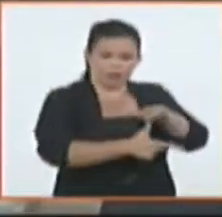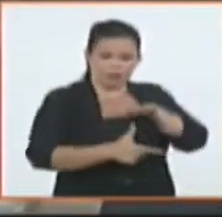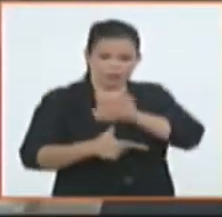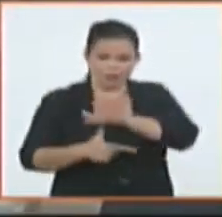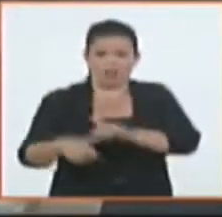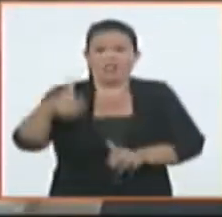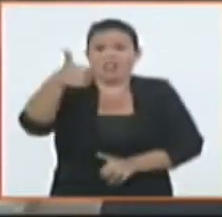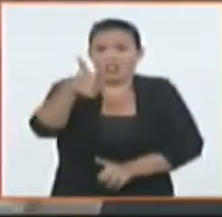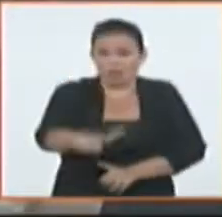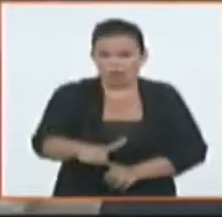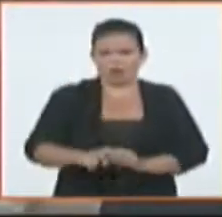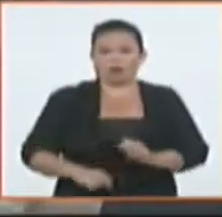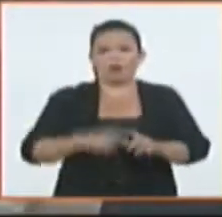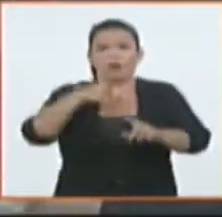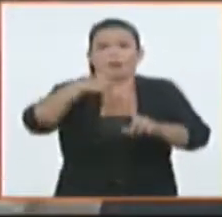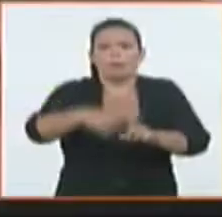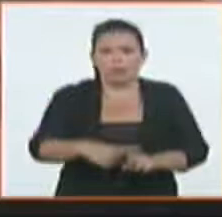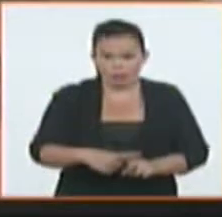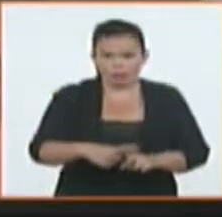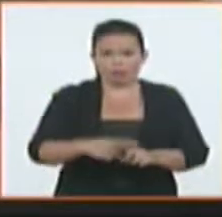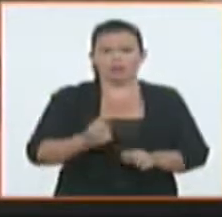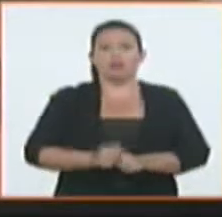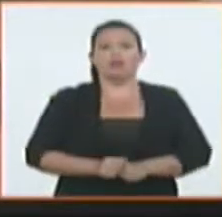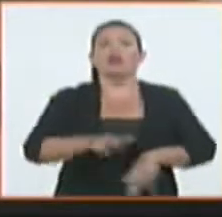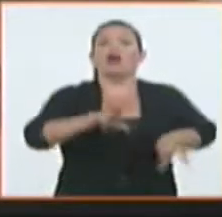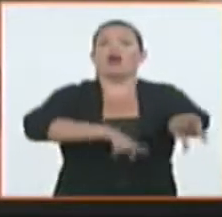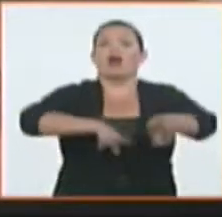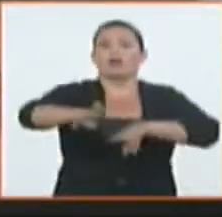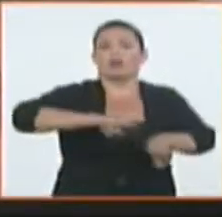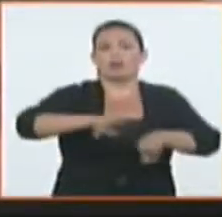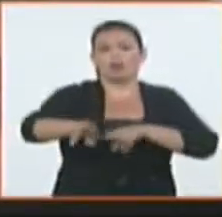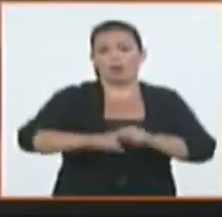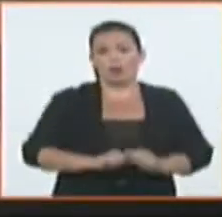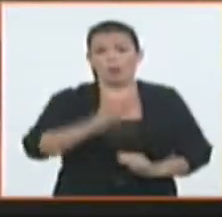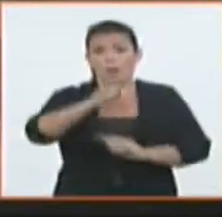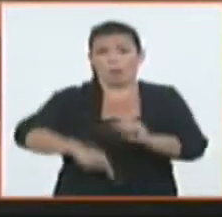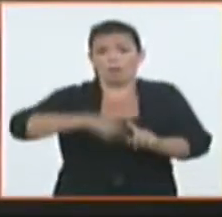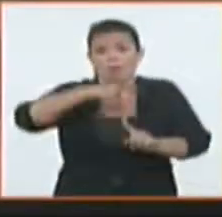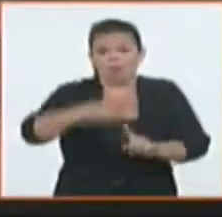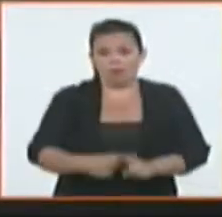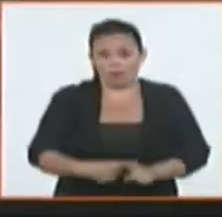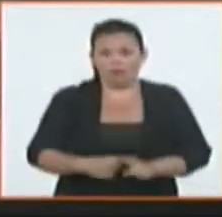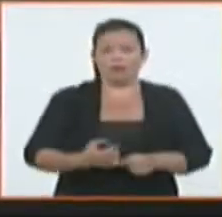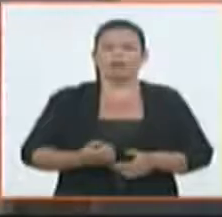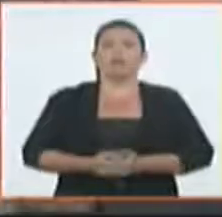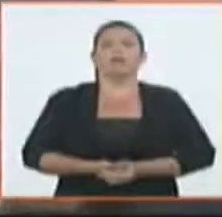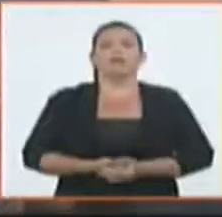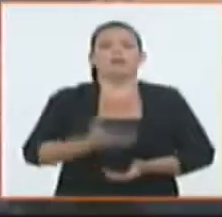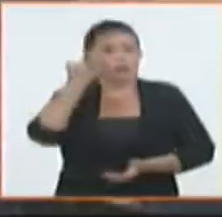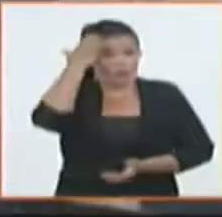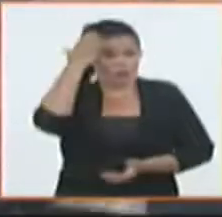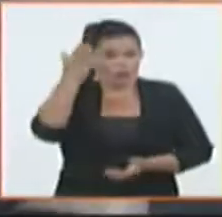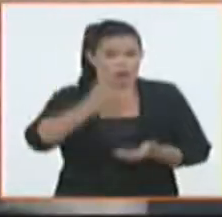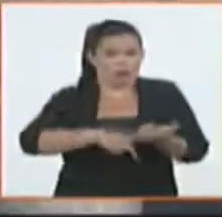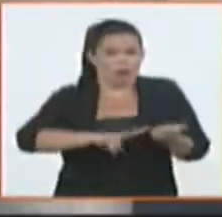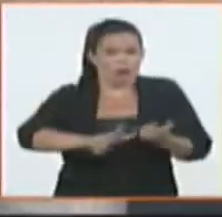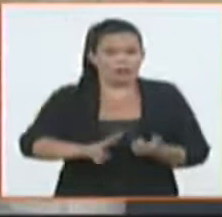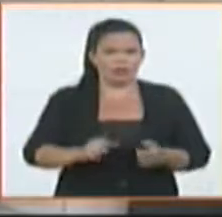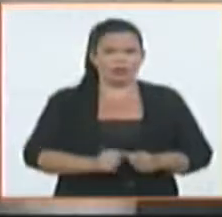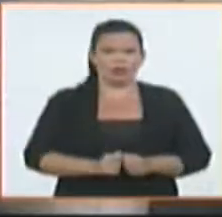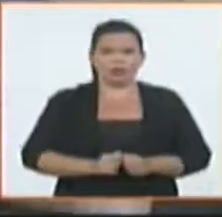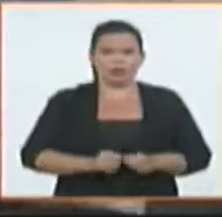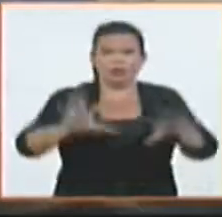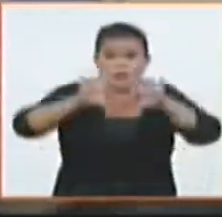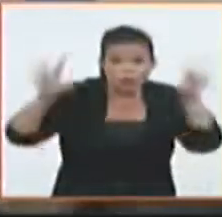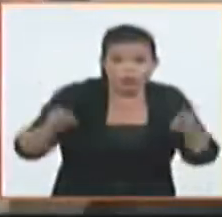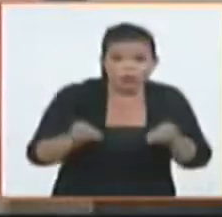un gobernador y un vicegobernador. Al final serían 32, de 32, 20, que es la mayoría, y que es más de la mitad, son representantes del pueblo.